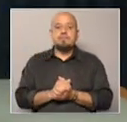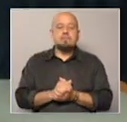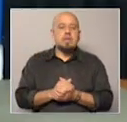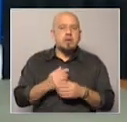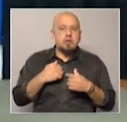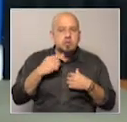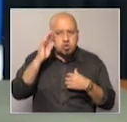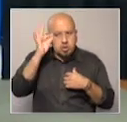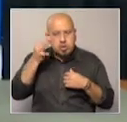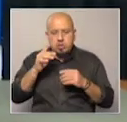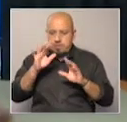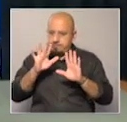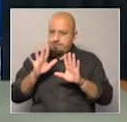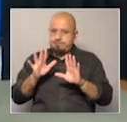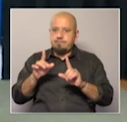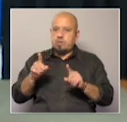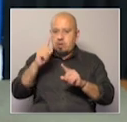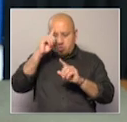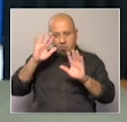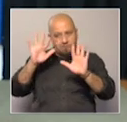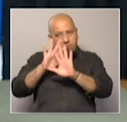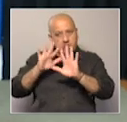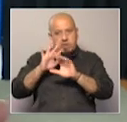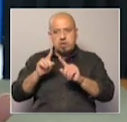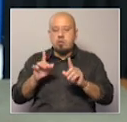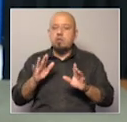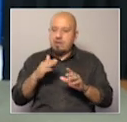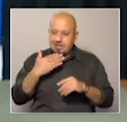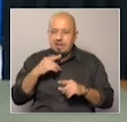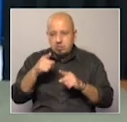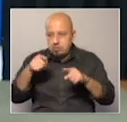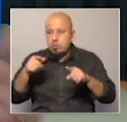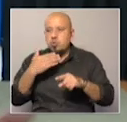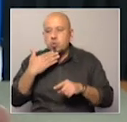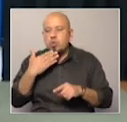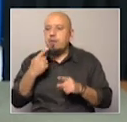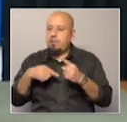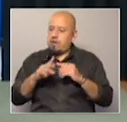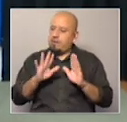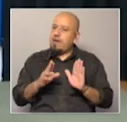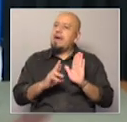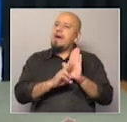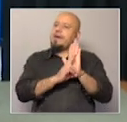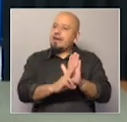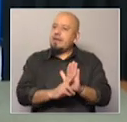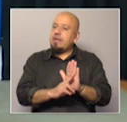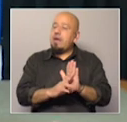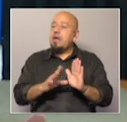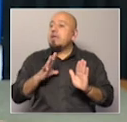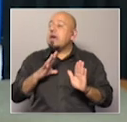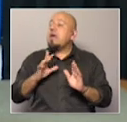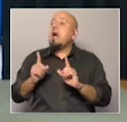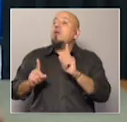Yo creo que no hay que confundir, entiendo el sentido de la duda, pero no hay que confundir la regla con la excepción. El sistema sigue siendo el